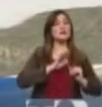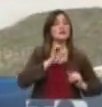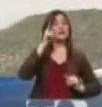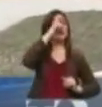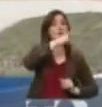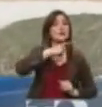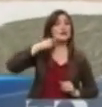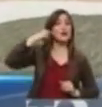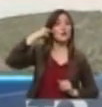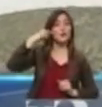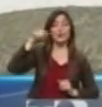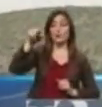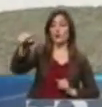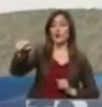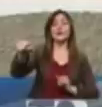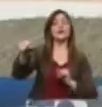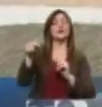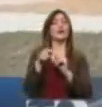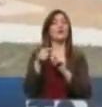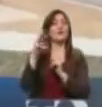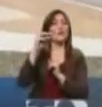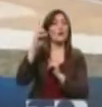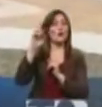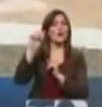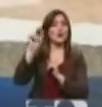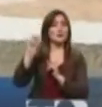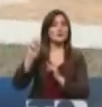hasta el redondel de San José de Morán.